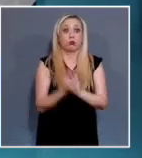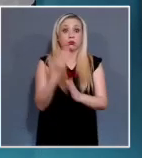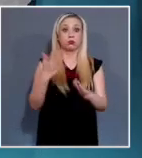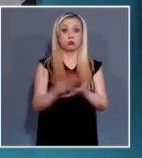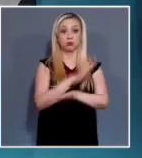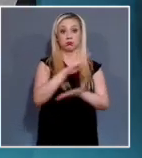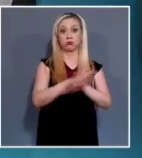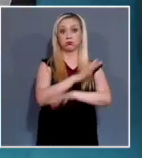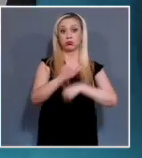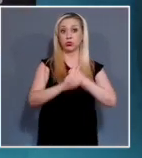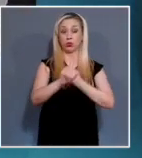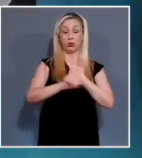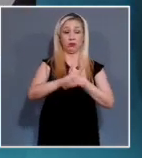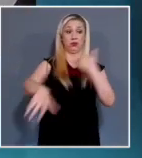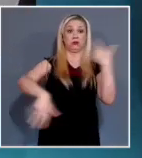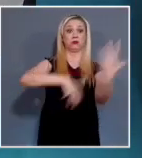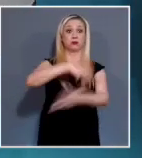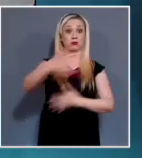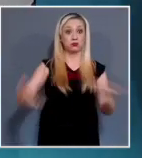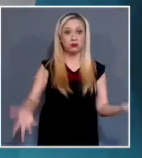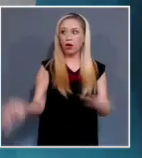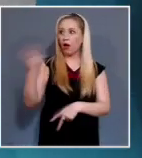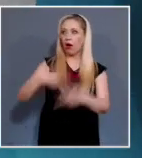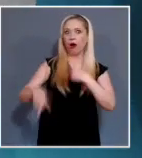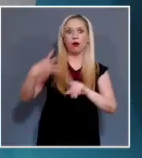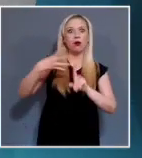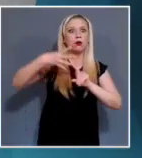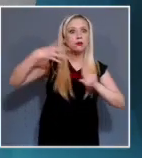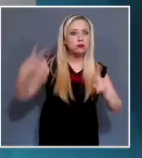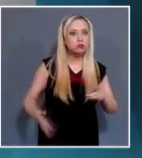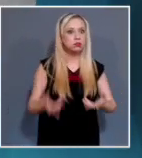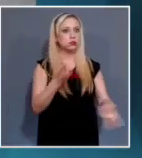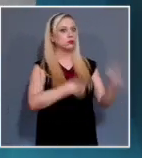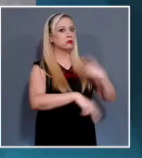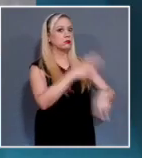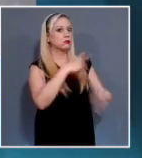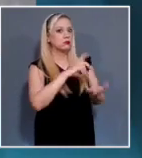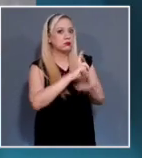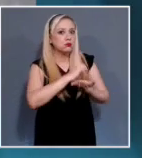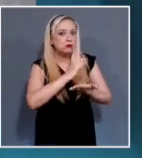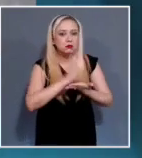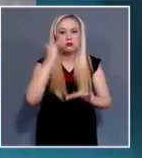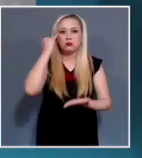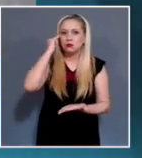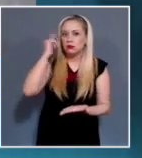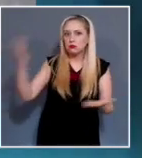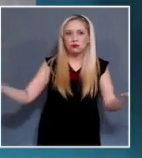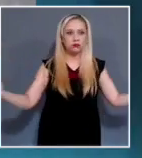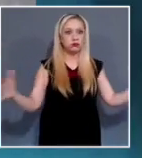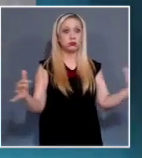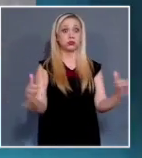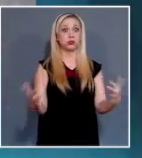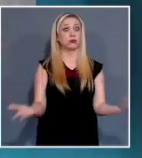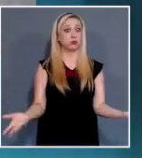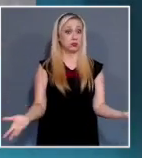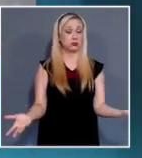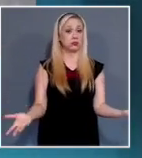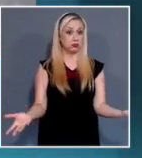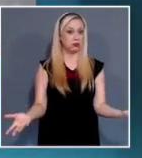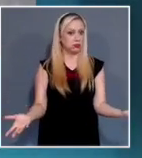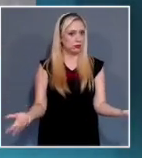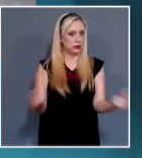que reconocer en primerísimo lugar que vivimos una amenaza